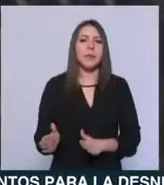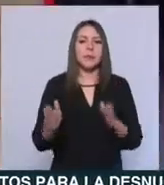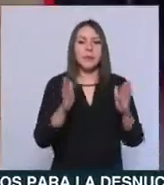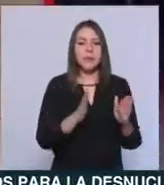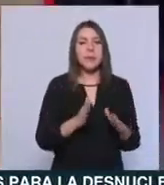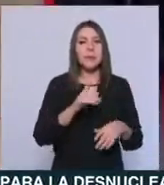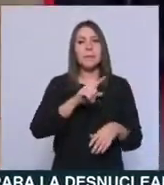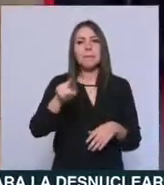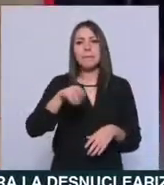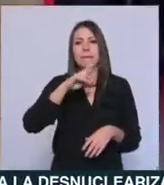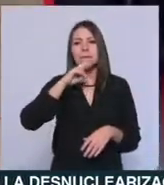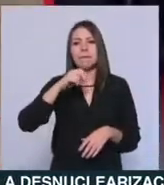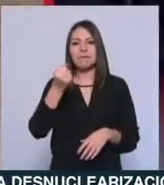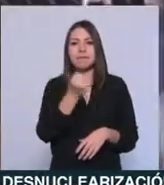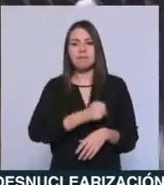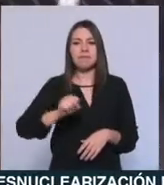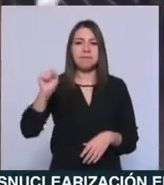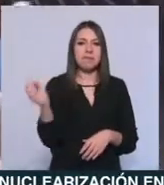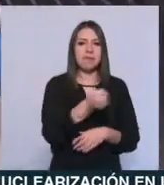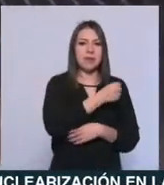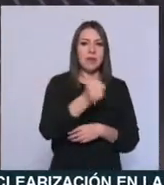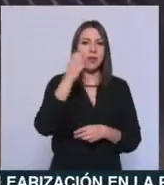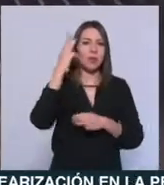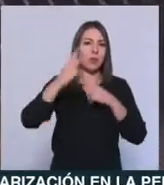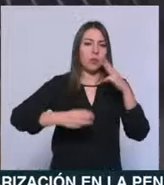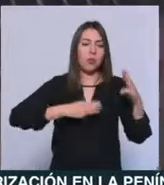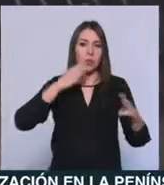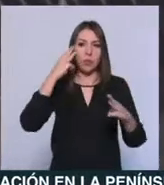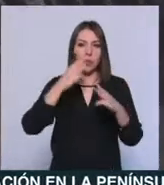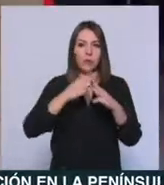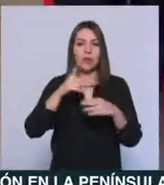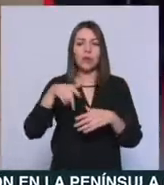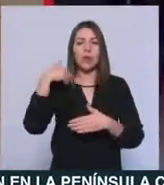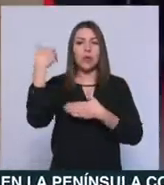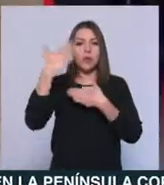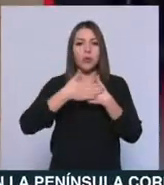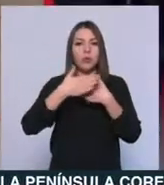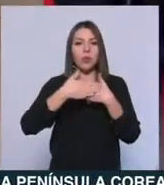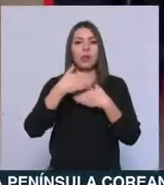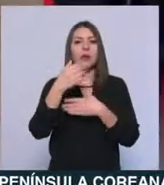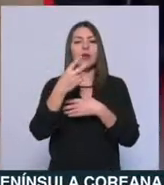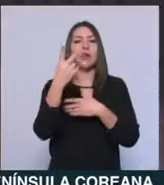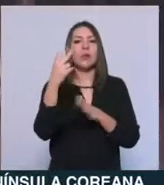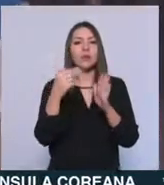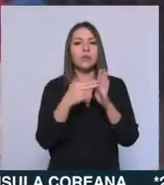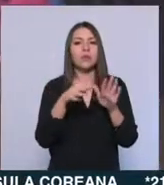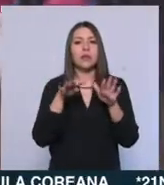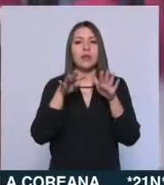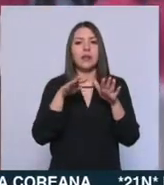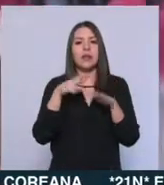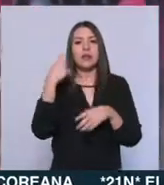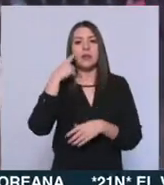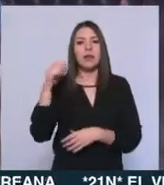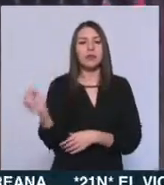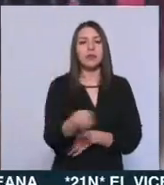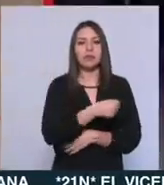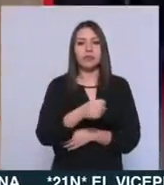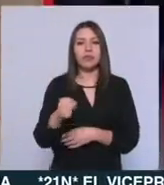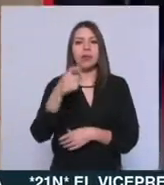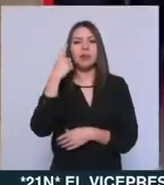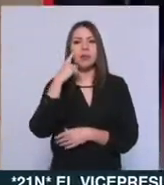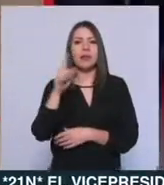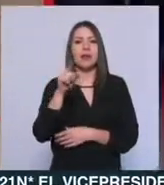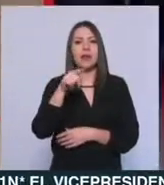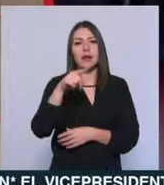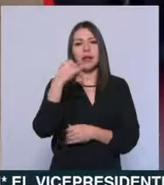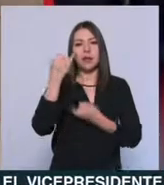mejores pelotaris del mundo que tendrán acción en las ligas Premier y Nacional, se realizará la temporada 2019 de Jai Alai en el 90 aniversario del Frontón